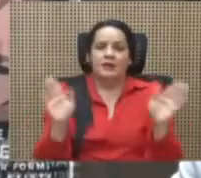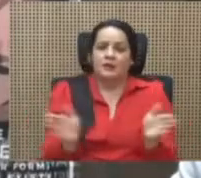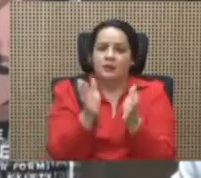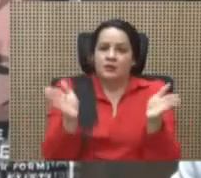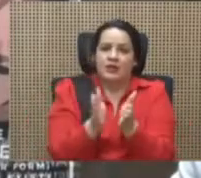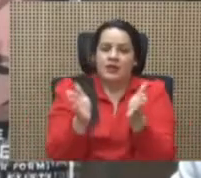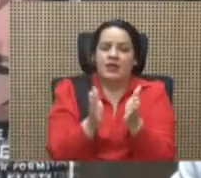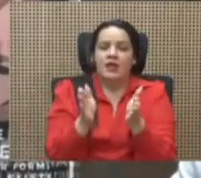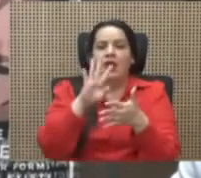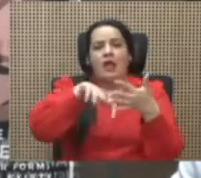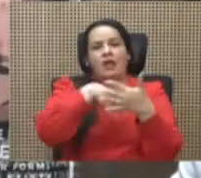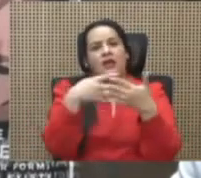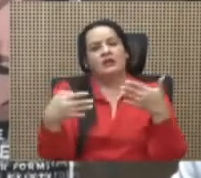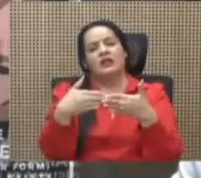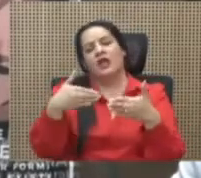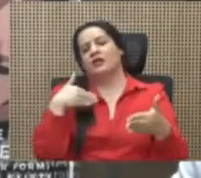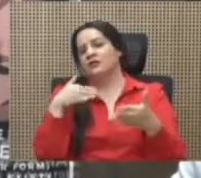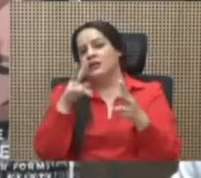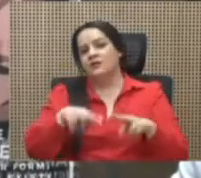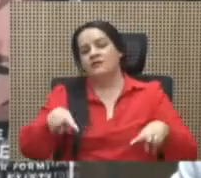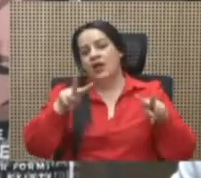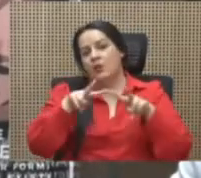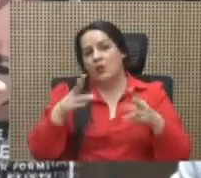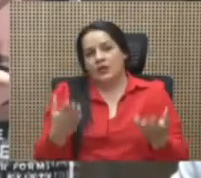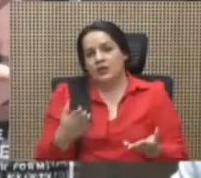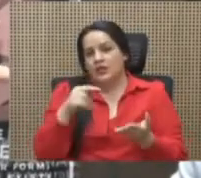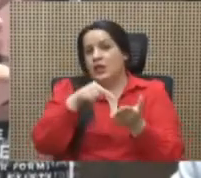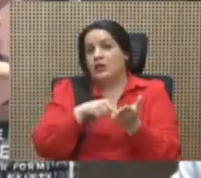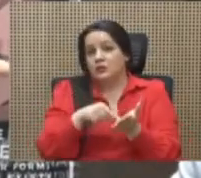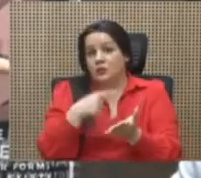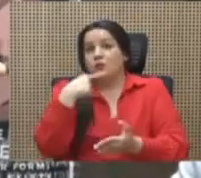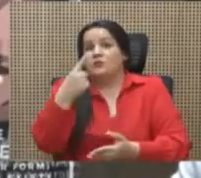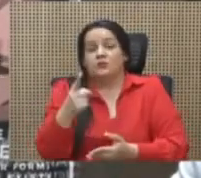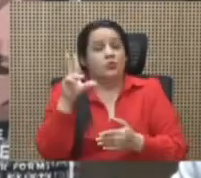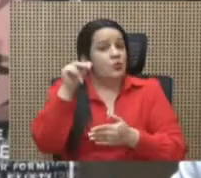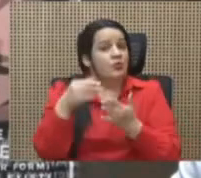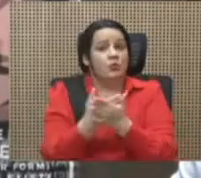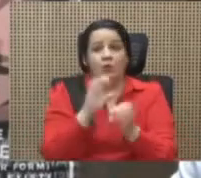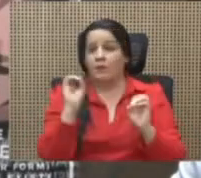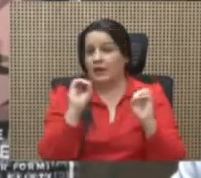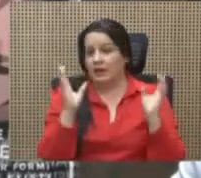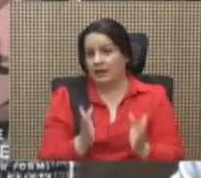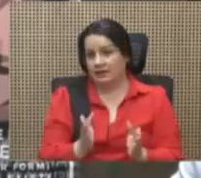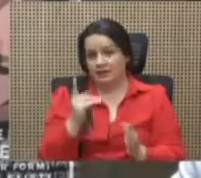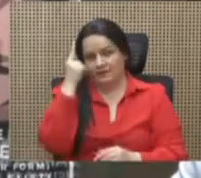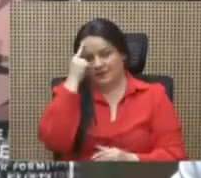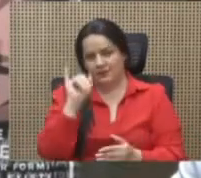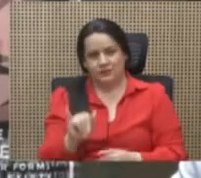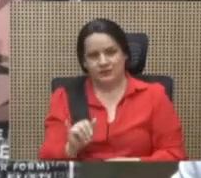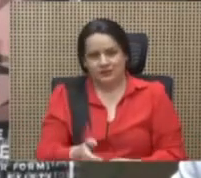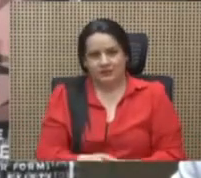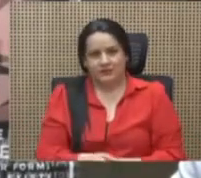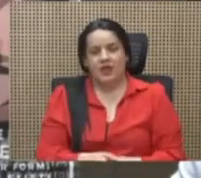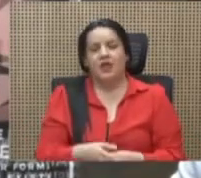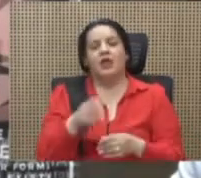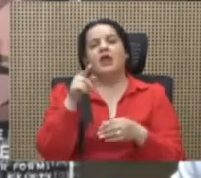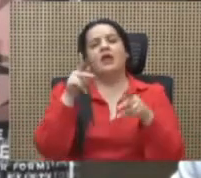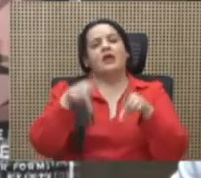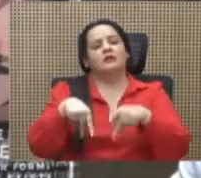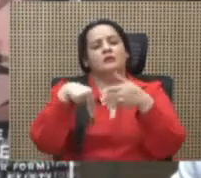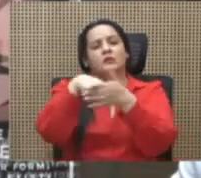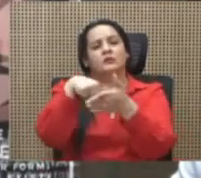antivalores lo hemos señalado Esto no es nuevo para nadie que pensamos así gente que obstaculizó a más no poder la gestión